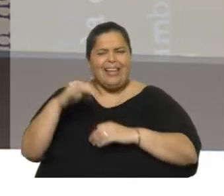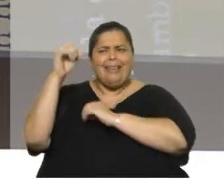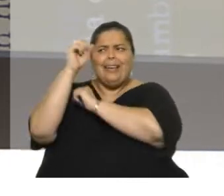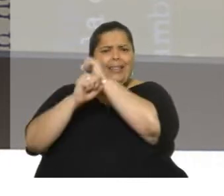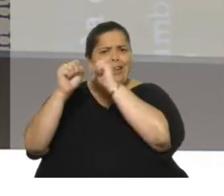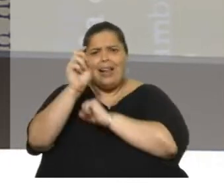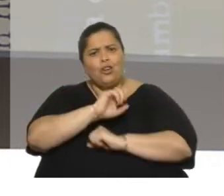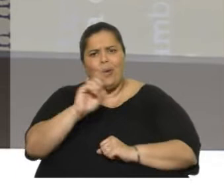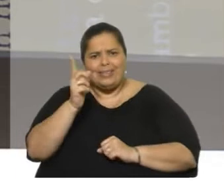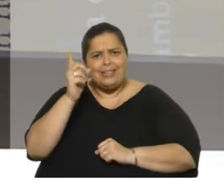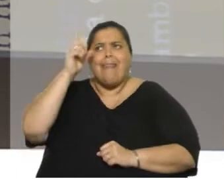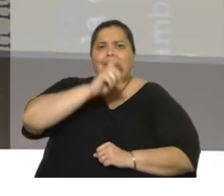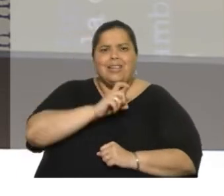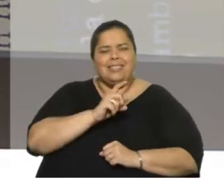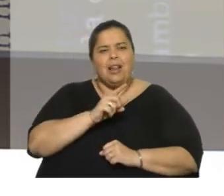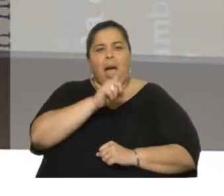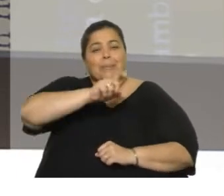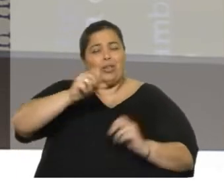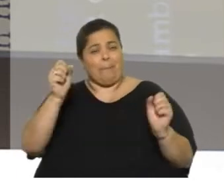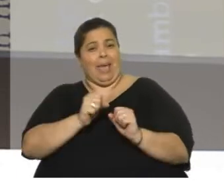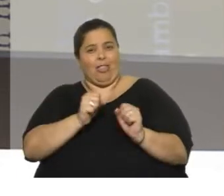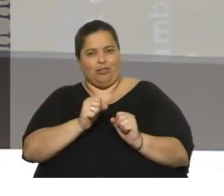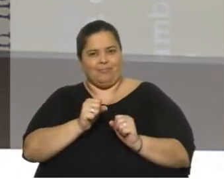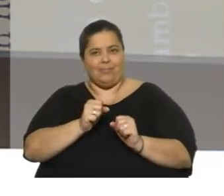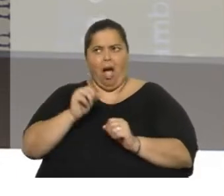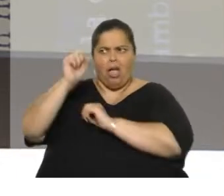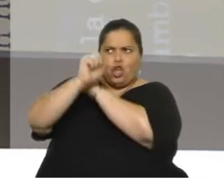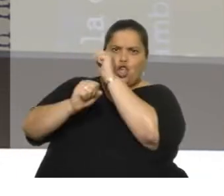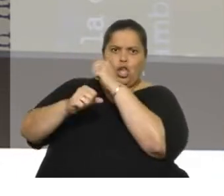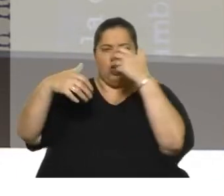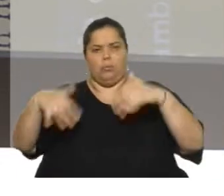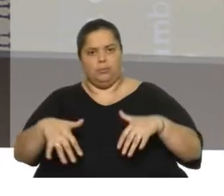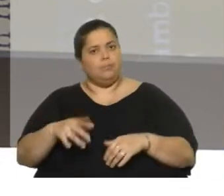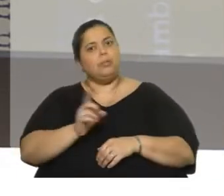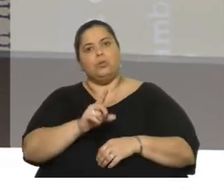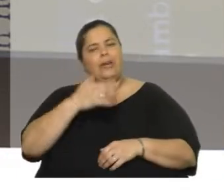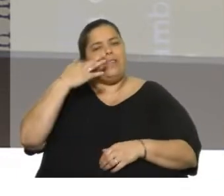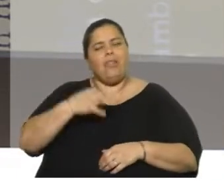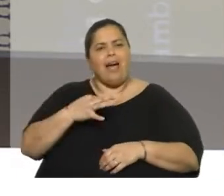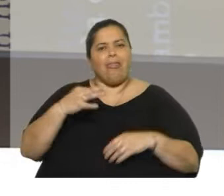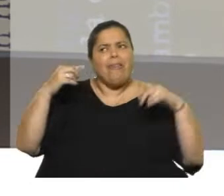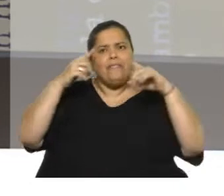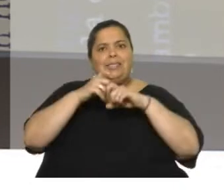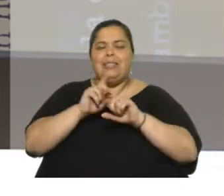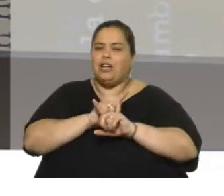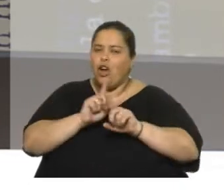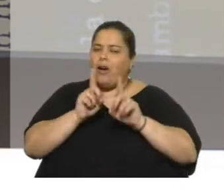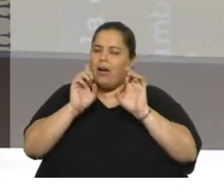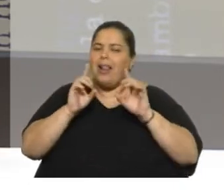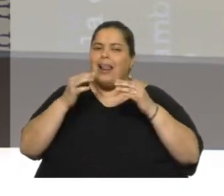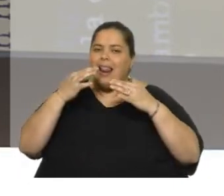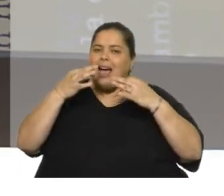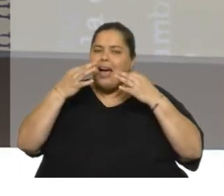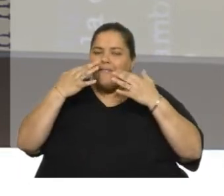son difíciles. No es verdad que las ingenierías sean difíciles. El problema es cómo uno se acerca a las ingenierías.